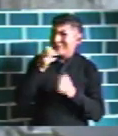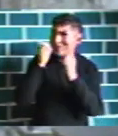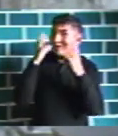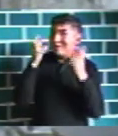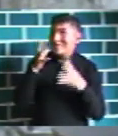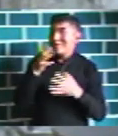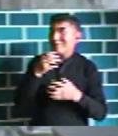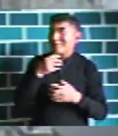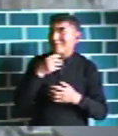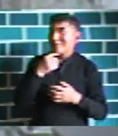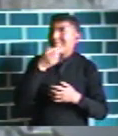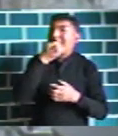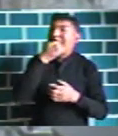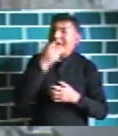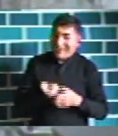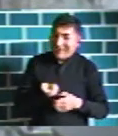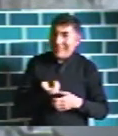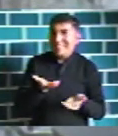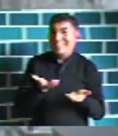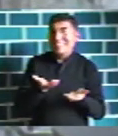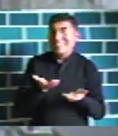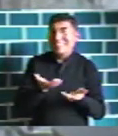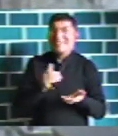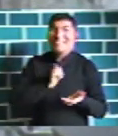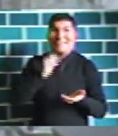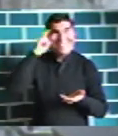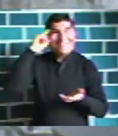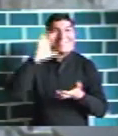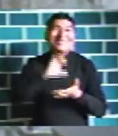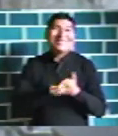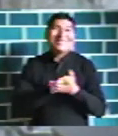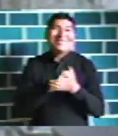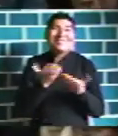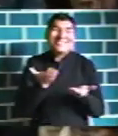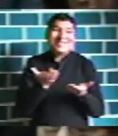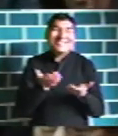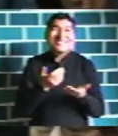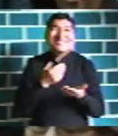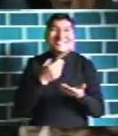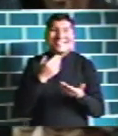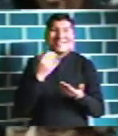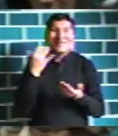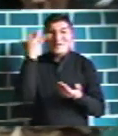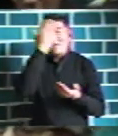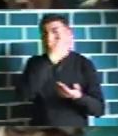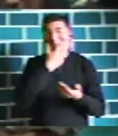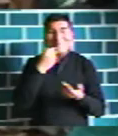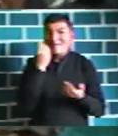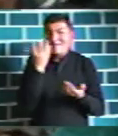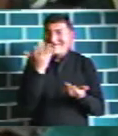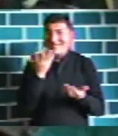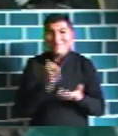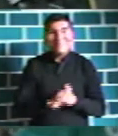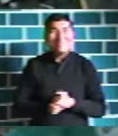derrama la dentadura postiza caramba yo creo que sería una cosa maravillosa